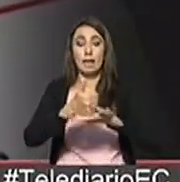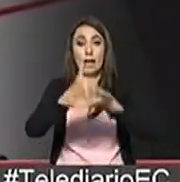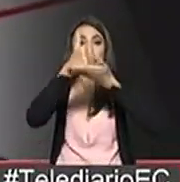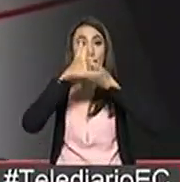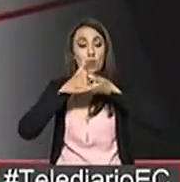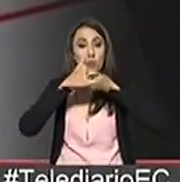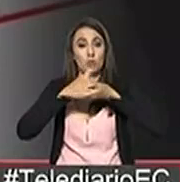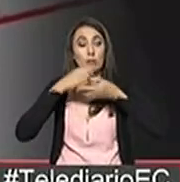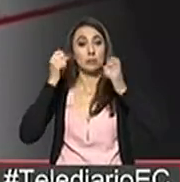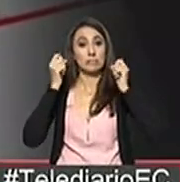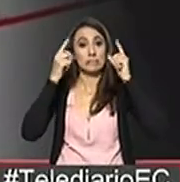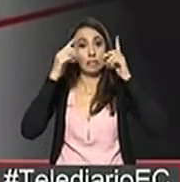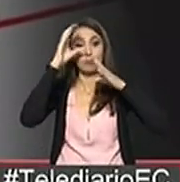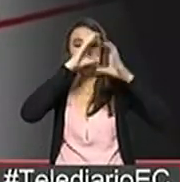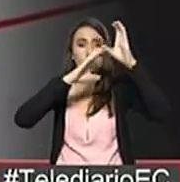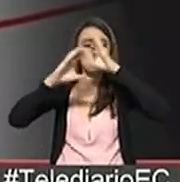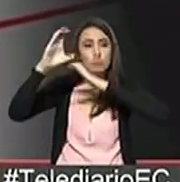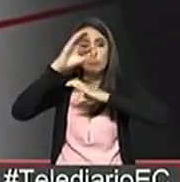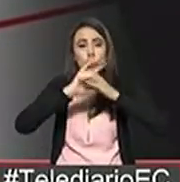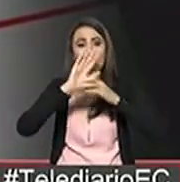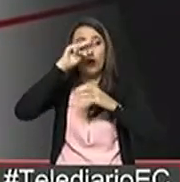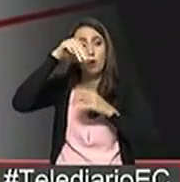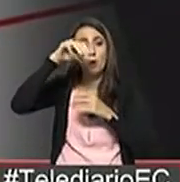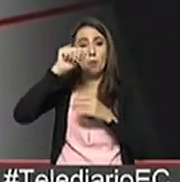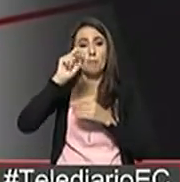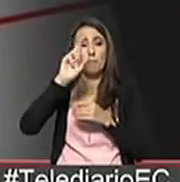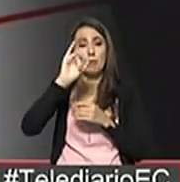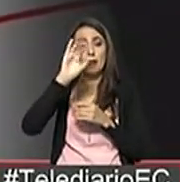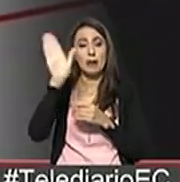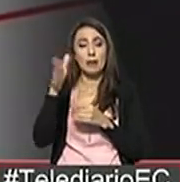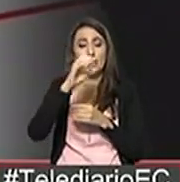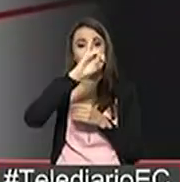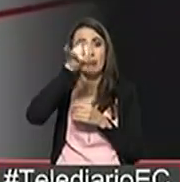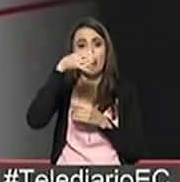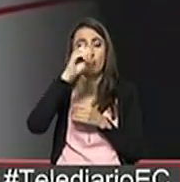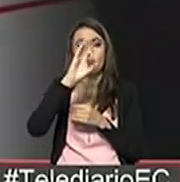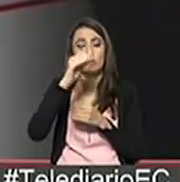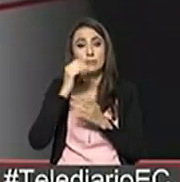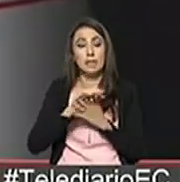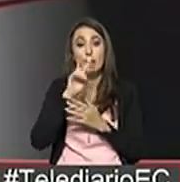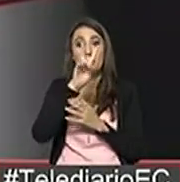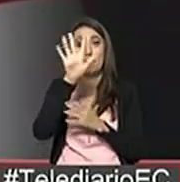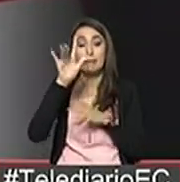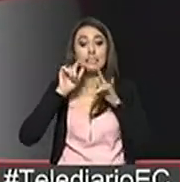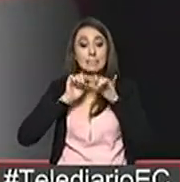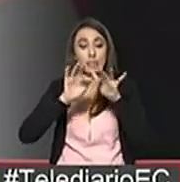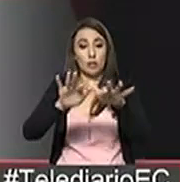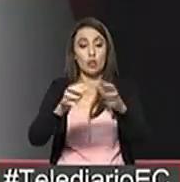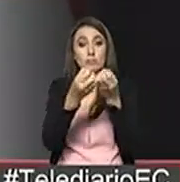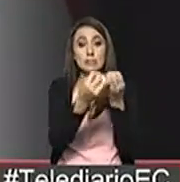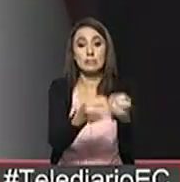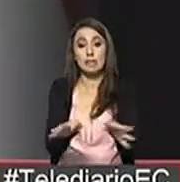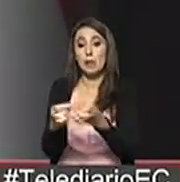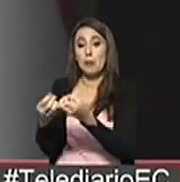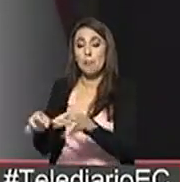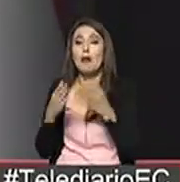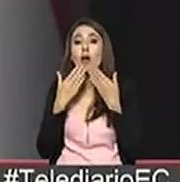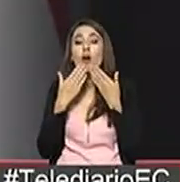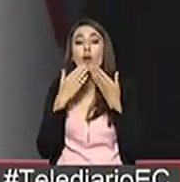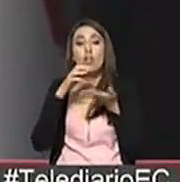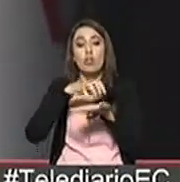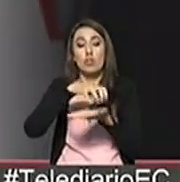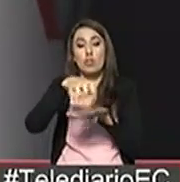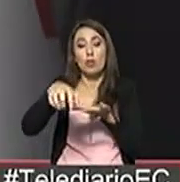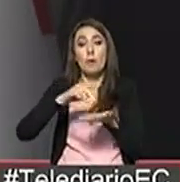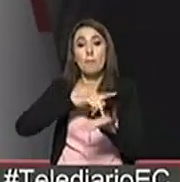Ayúdanos a encontrar a María José Tixiquille. Desapareció el 25 de septiembre de 2019 en la provincia de